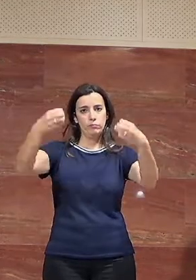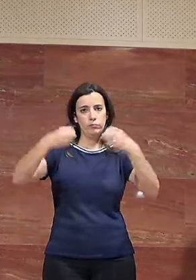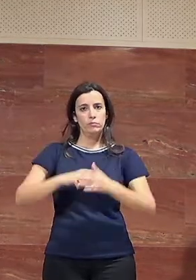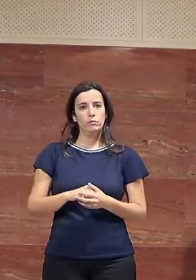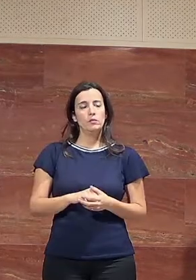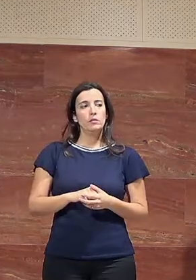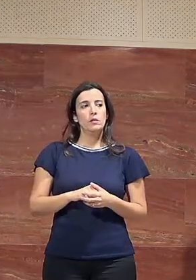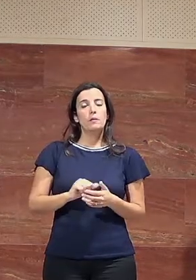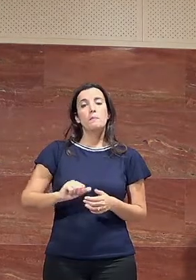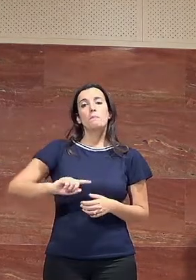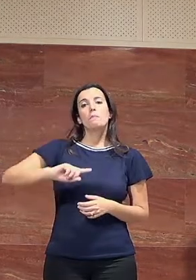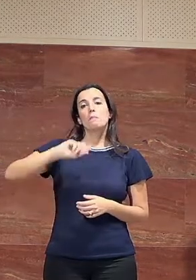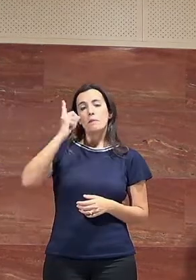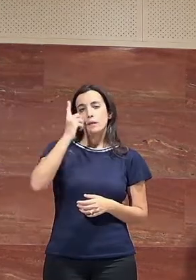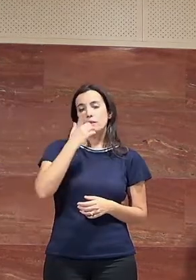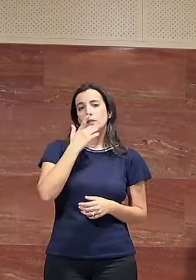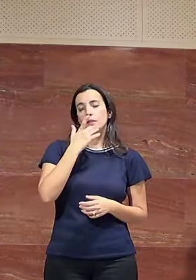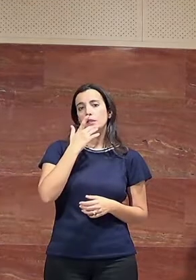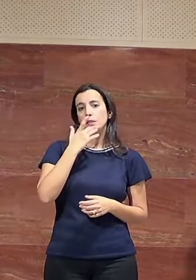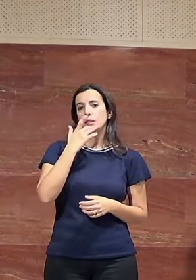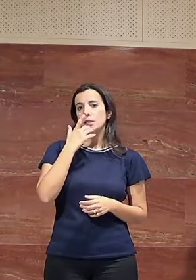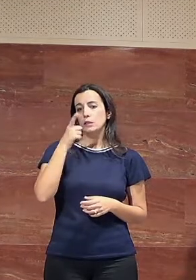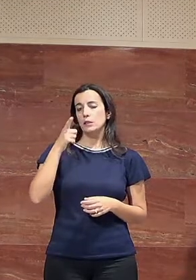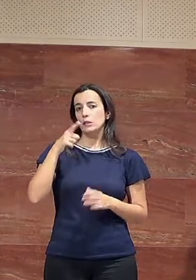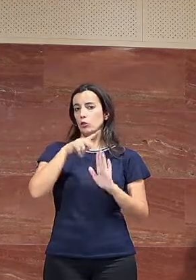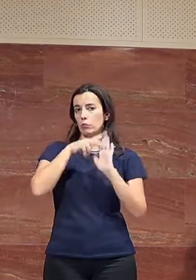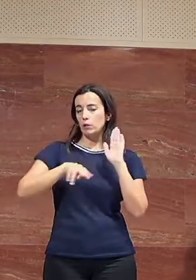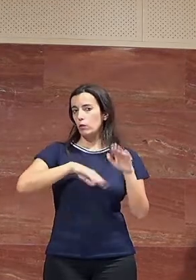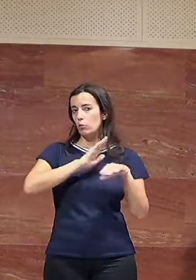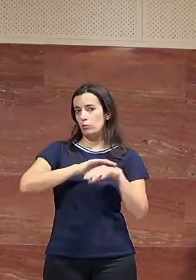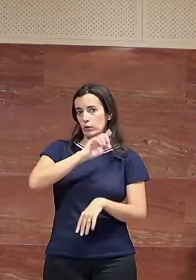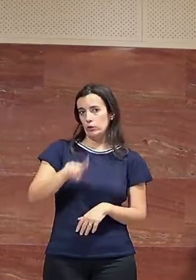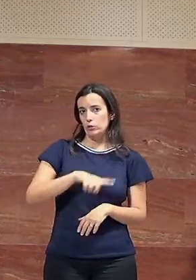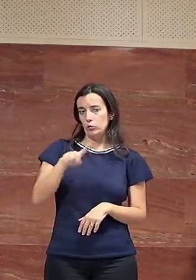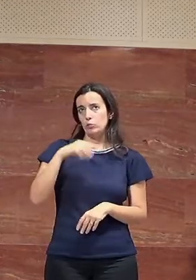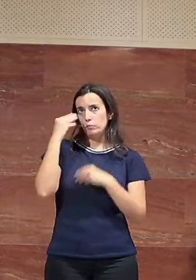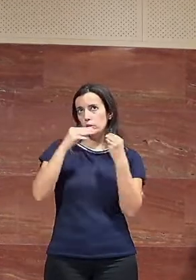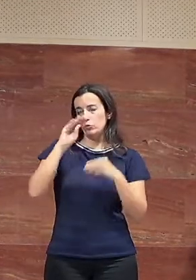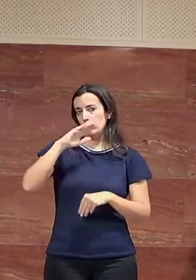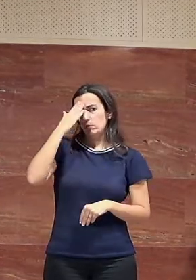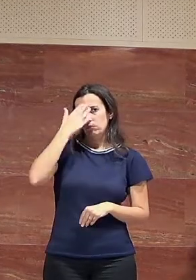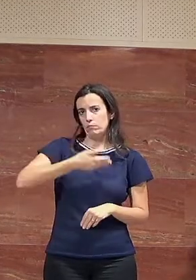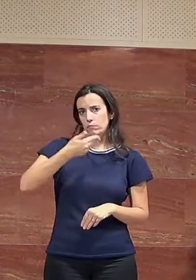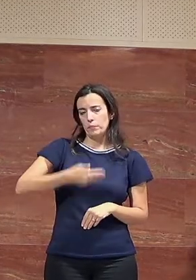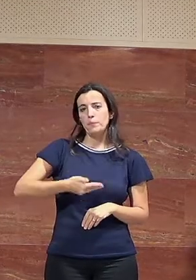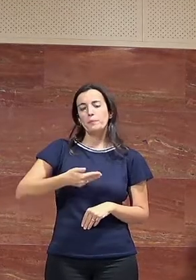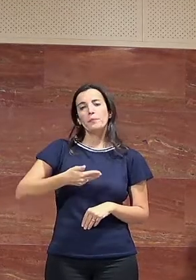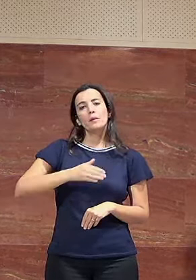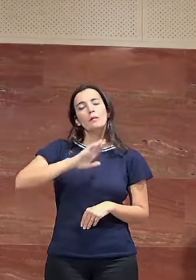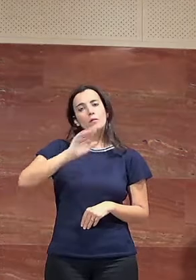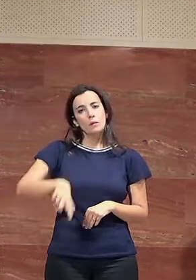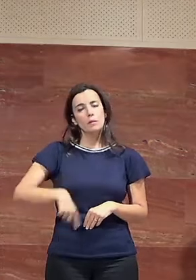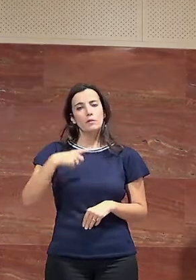Principalmente si van a cumplir la normativa, yo creo que eso es lo principal, cuando haya que utilizarlos, pero también una